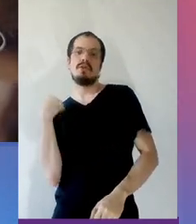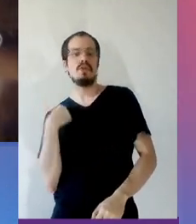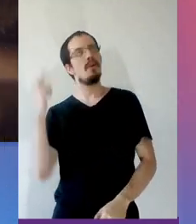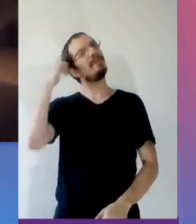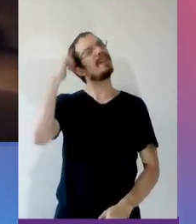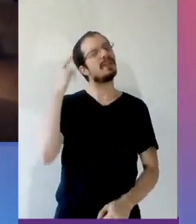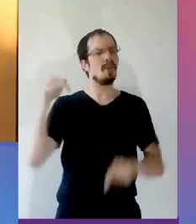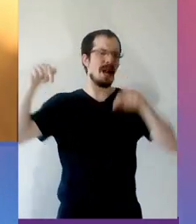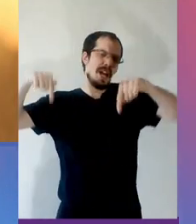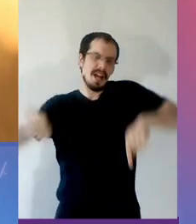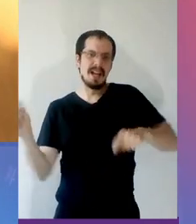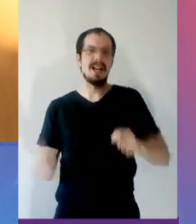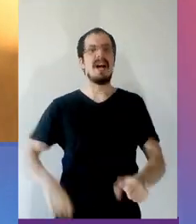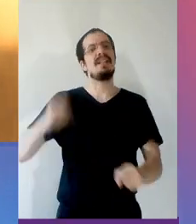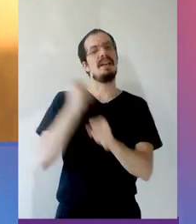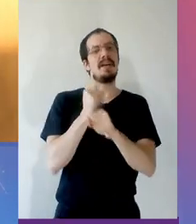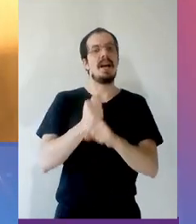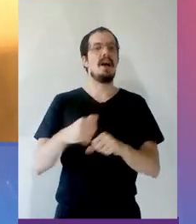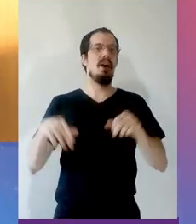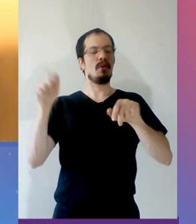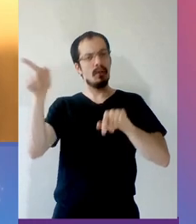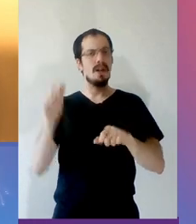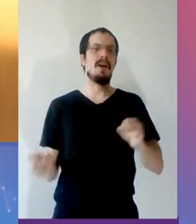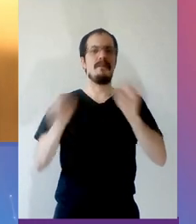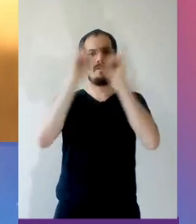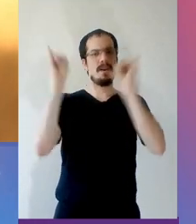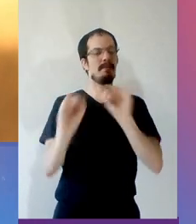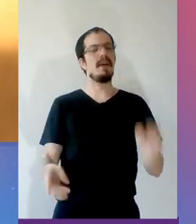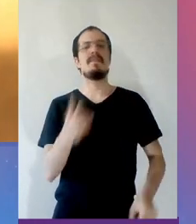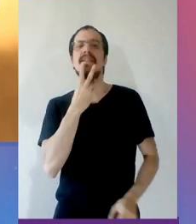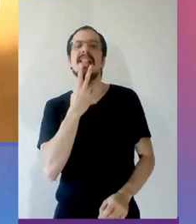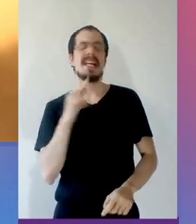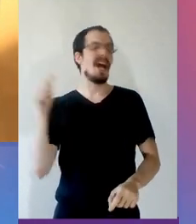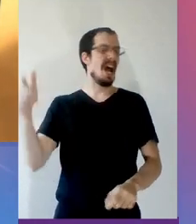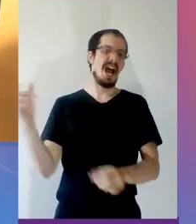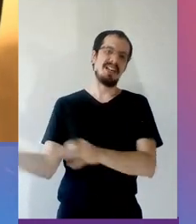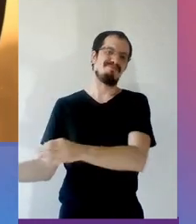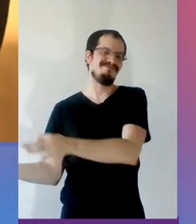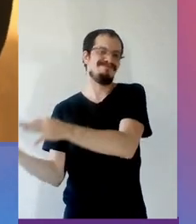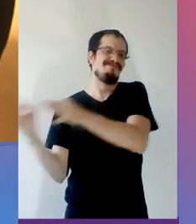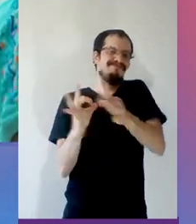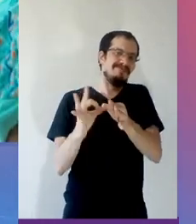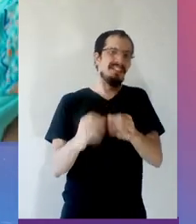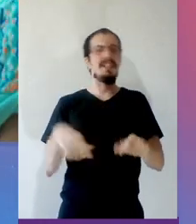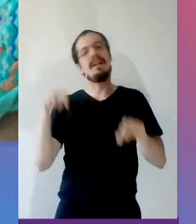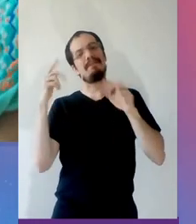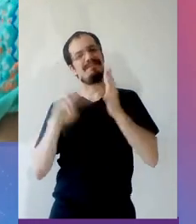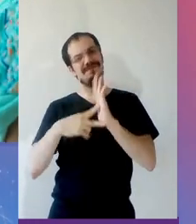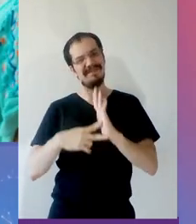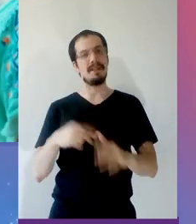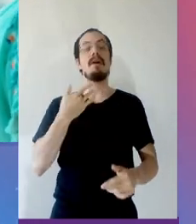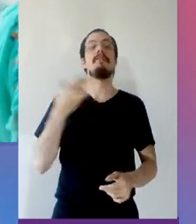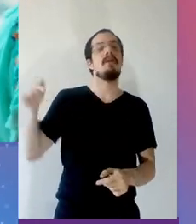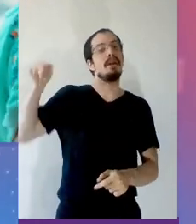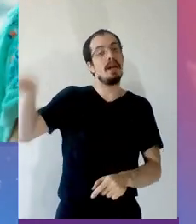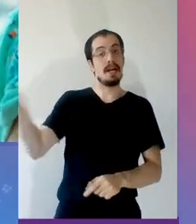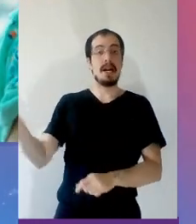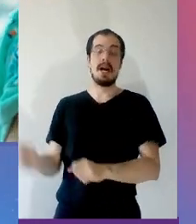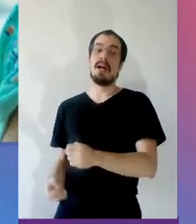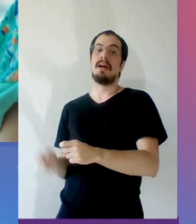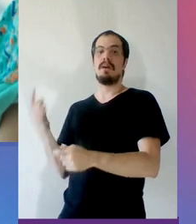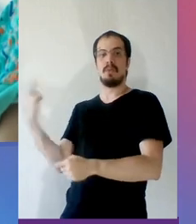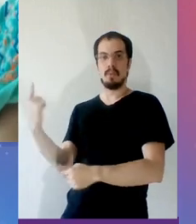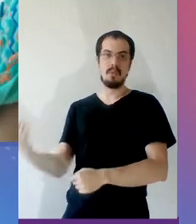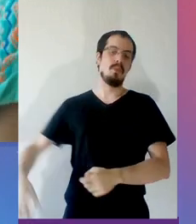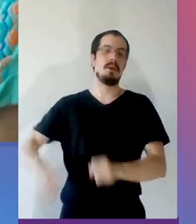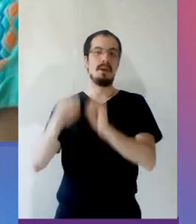periodo tan importante de la vida, que va a tener consecuencias, porque en el curso de la vida lo que pasa en una etapa tiene